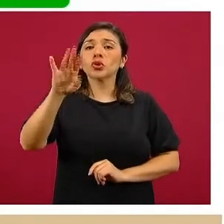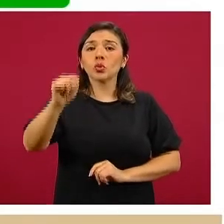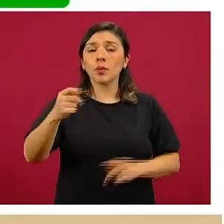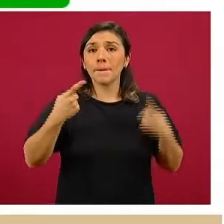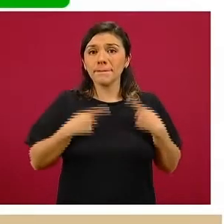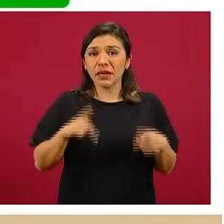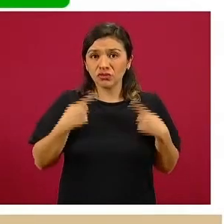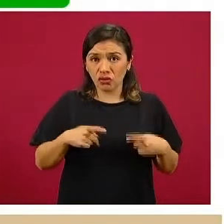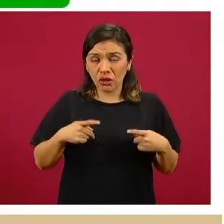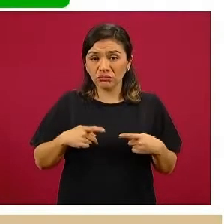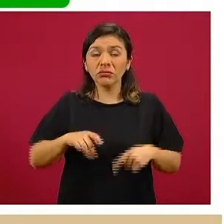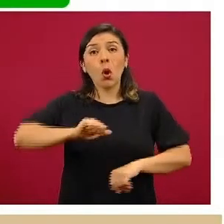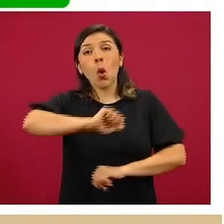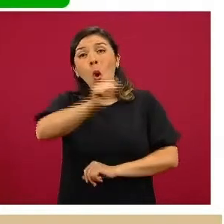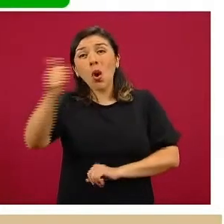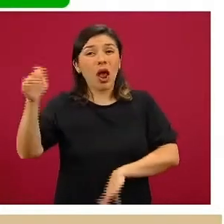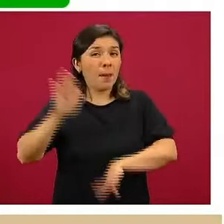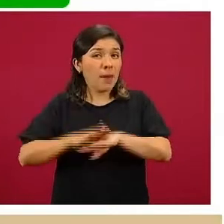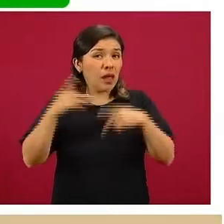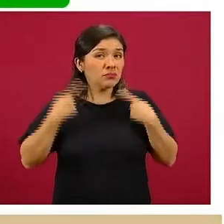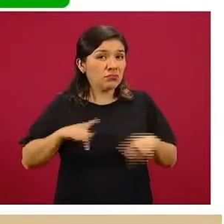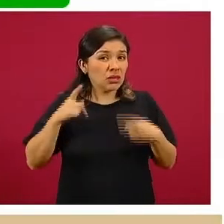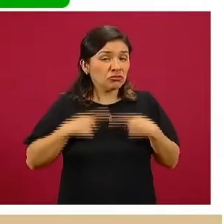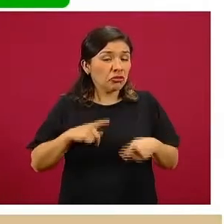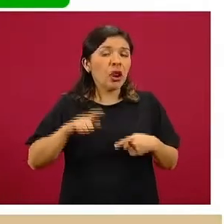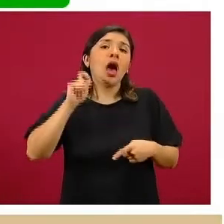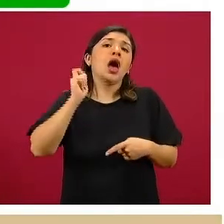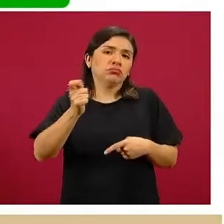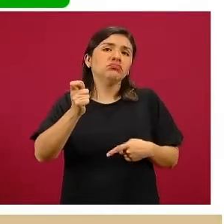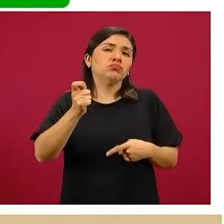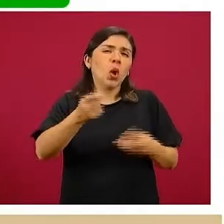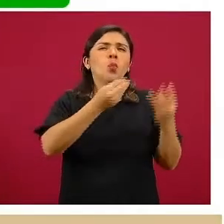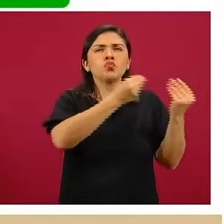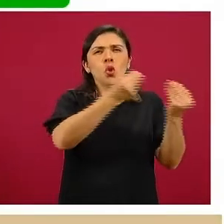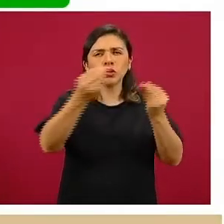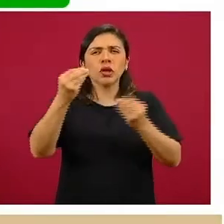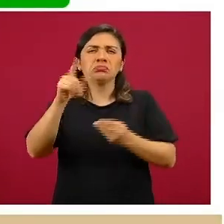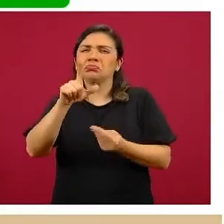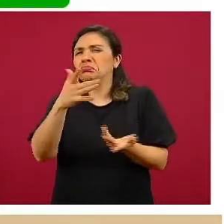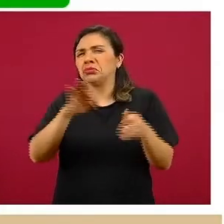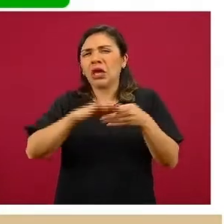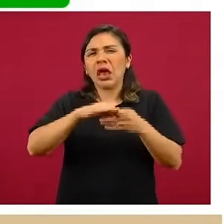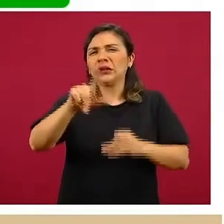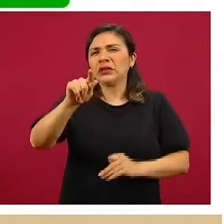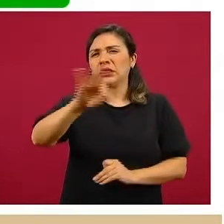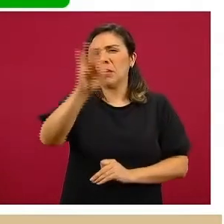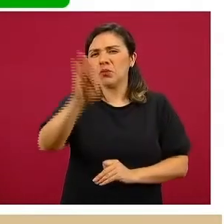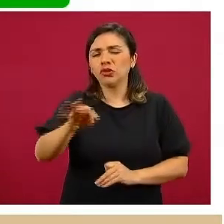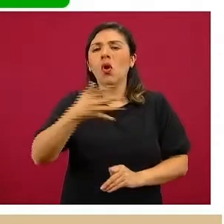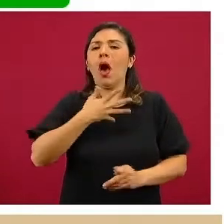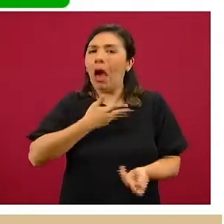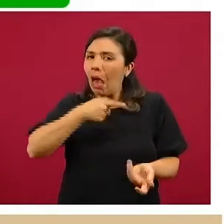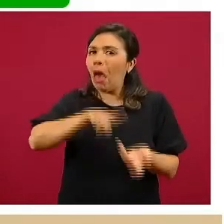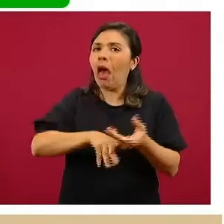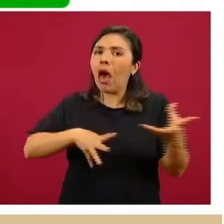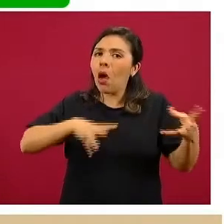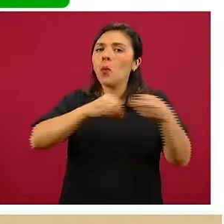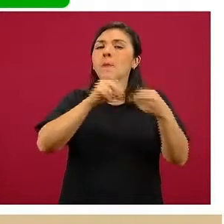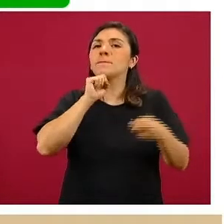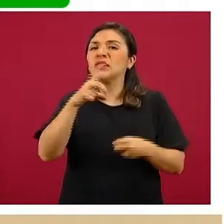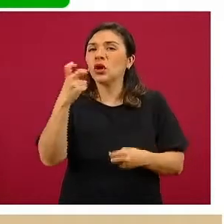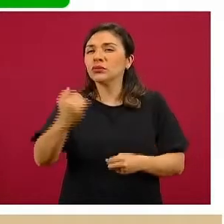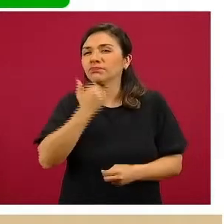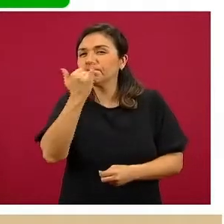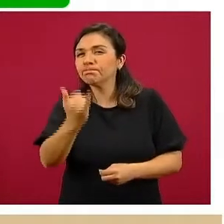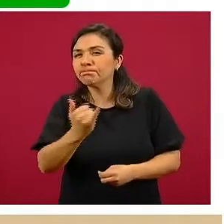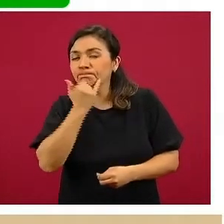33.489. El resto de personas están, muchas de ellas, más del 70%, incluidas precisamente en esta estimación